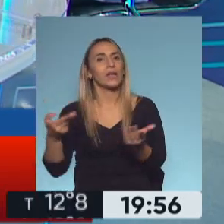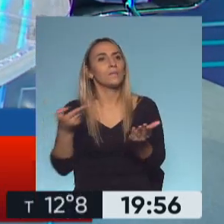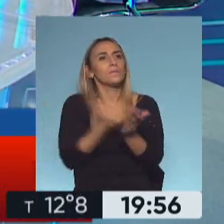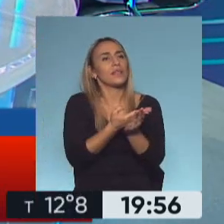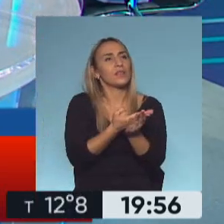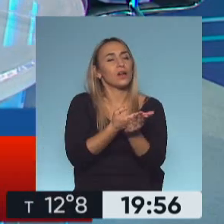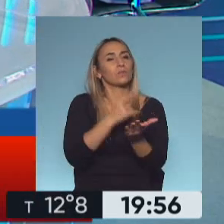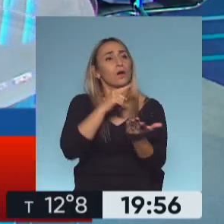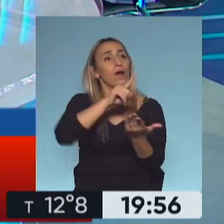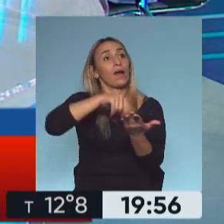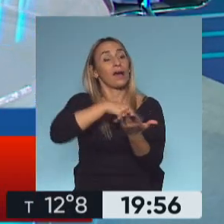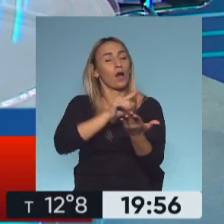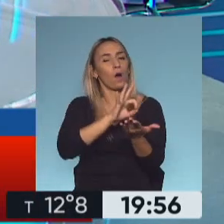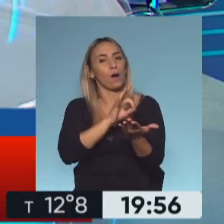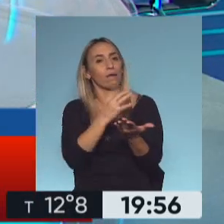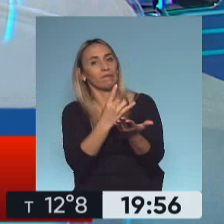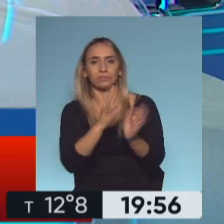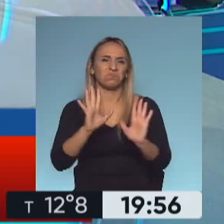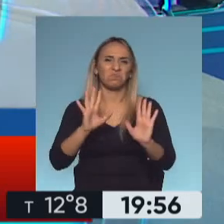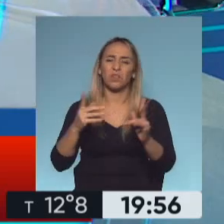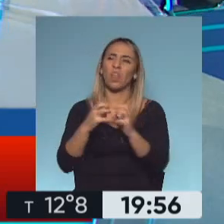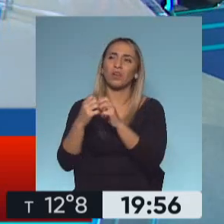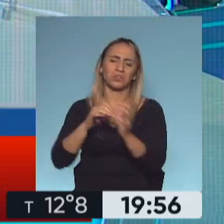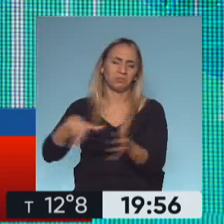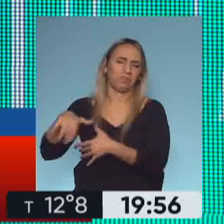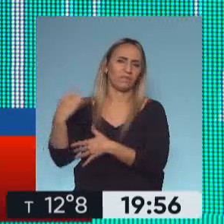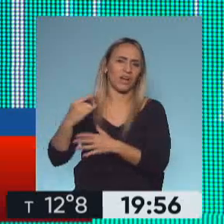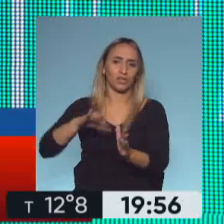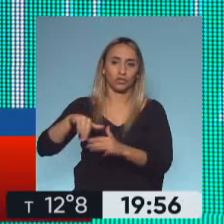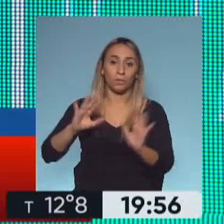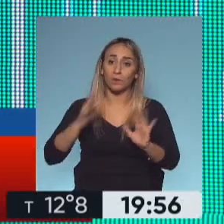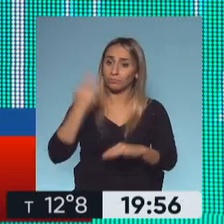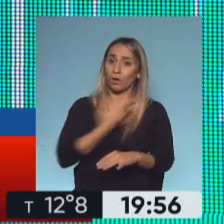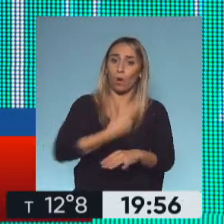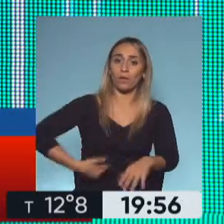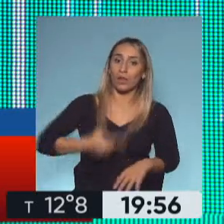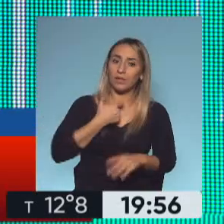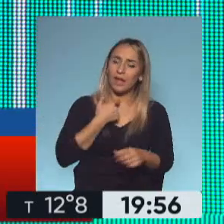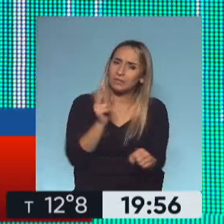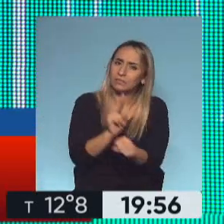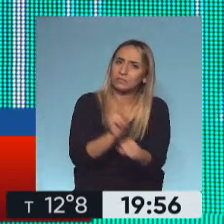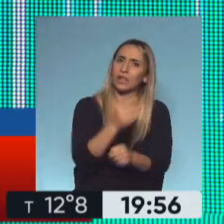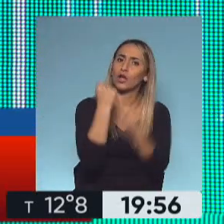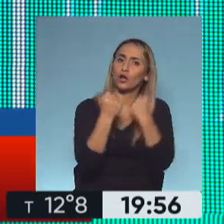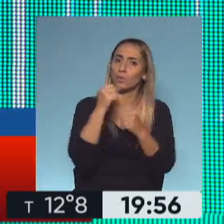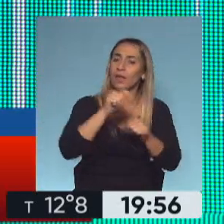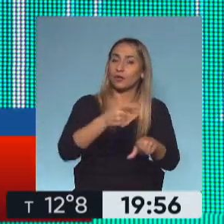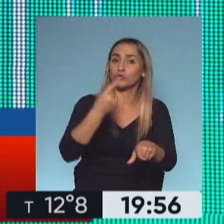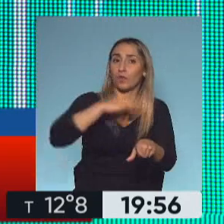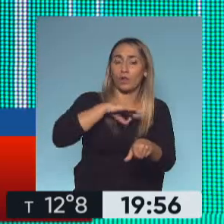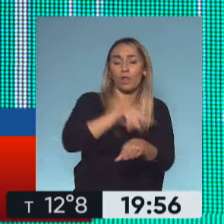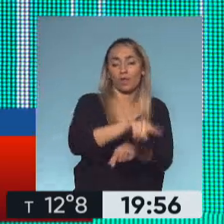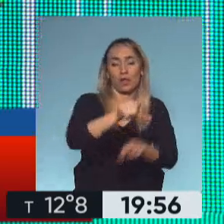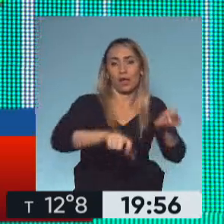que diga lo contrario. Pero todavía para esa discusión falsa, lo cierto es que hay un gobierno que quiere seguir protegiendo el bolsillo de argentinos y argentinas. ¿Y hay algo que puede